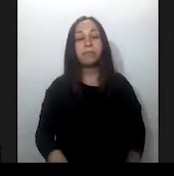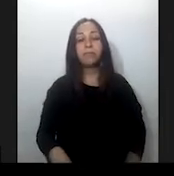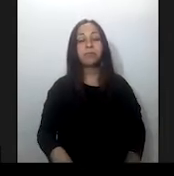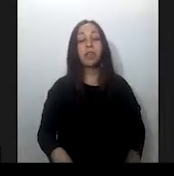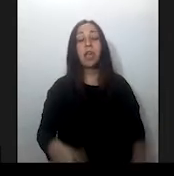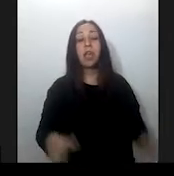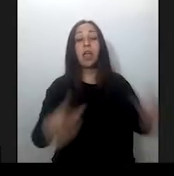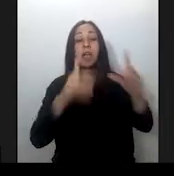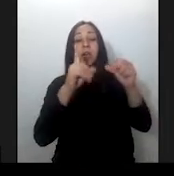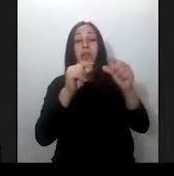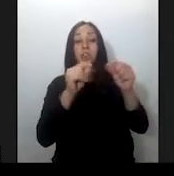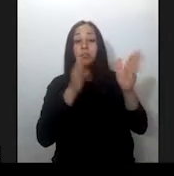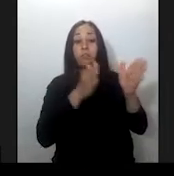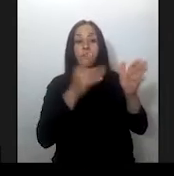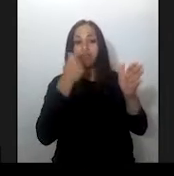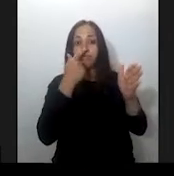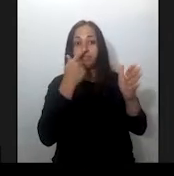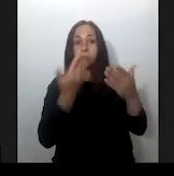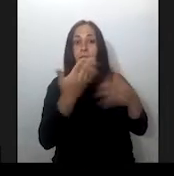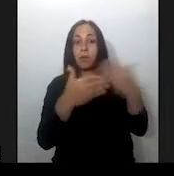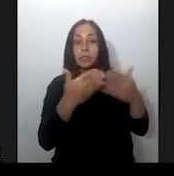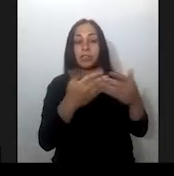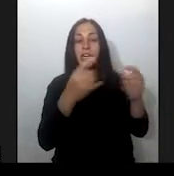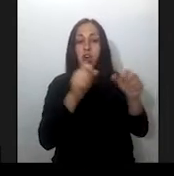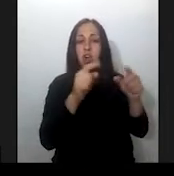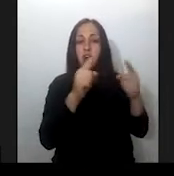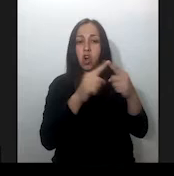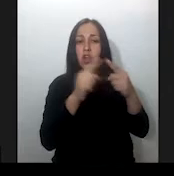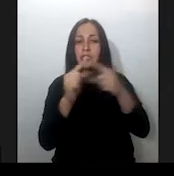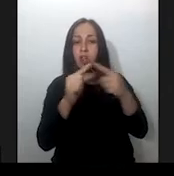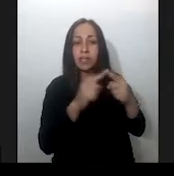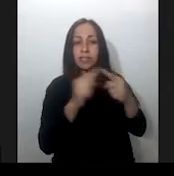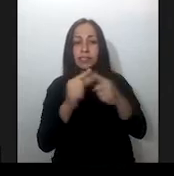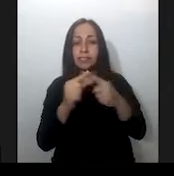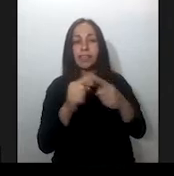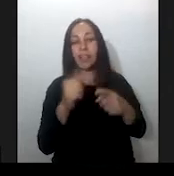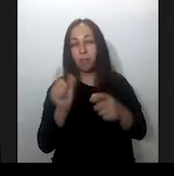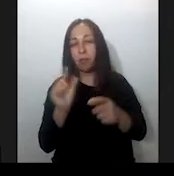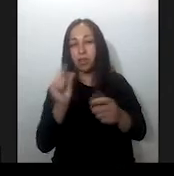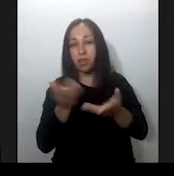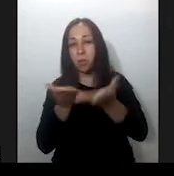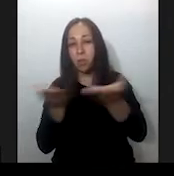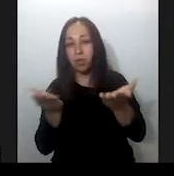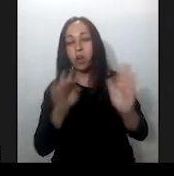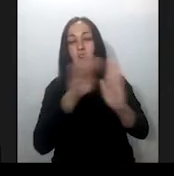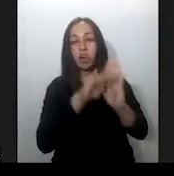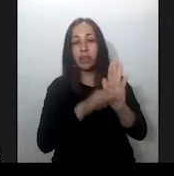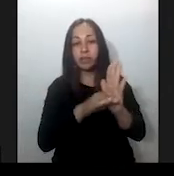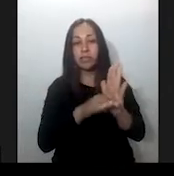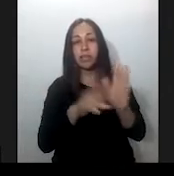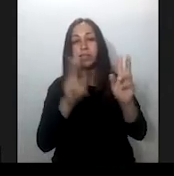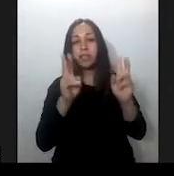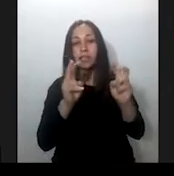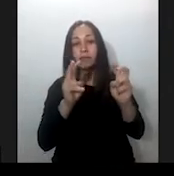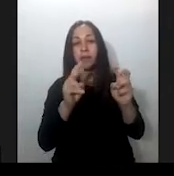La sección de datos, bastante interesante porque podemos realizar diferentes conexiones, eso también les voy a mostrar en un ratito, ordenamientos y